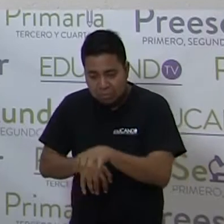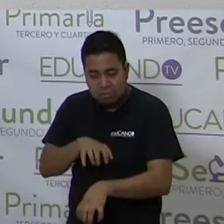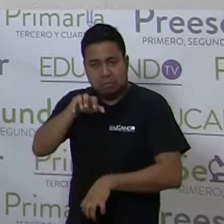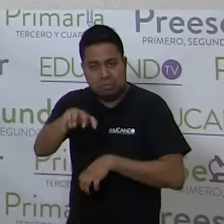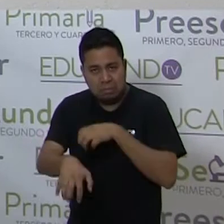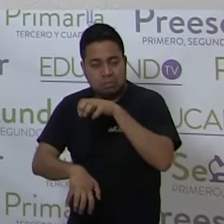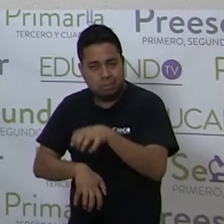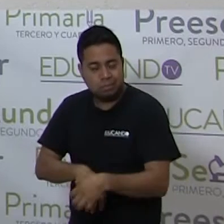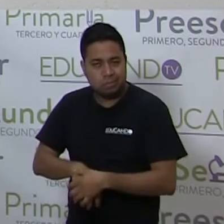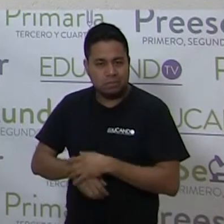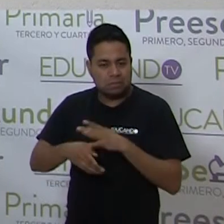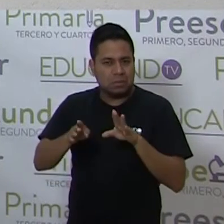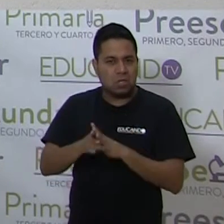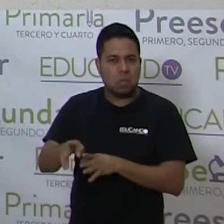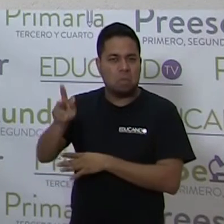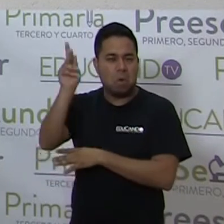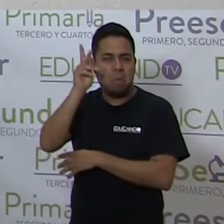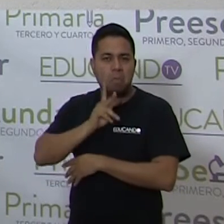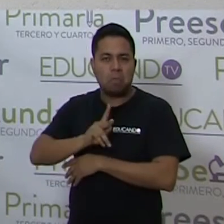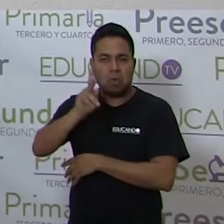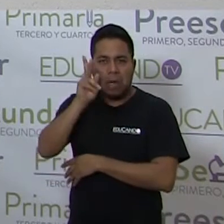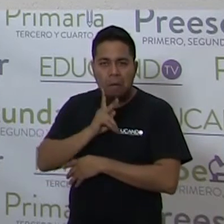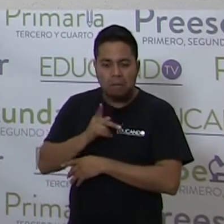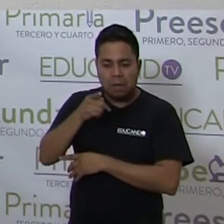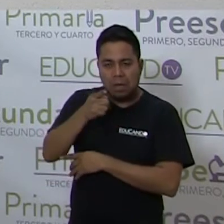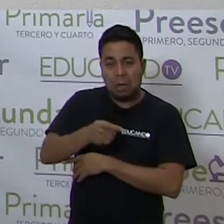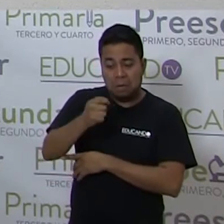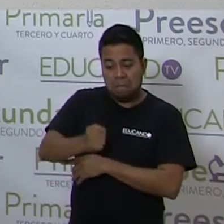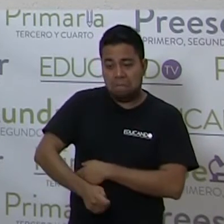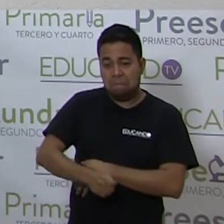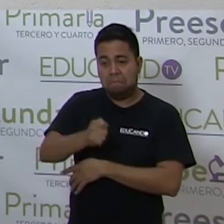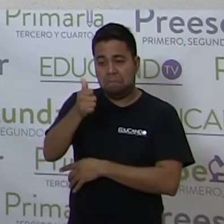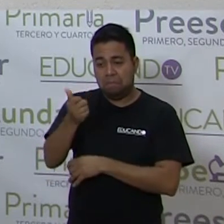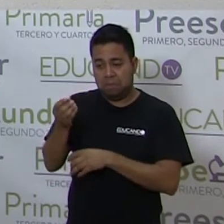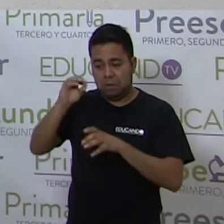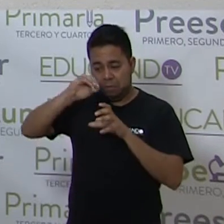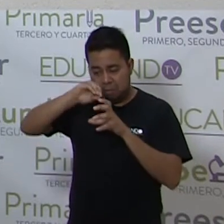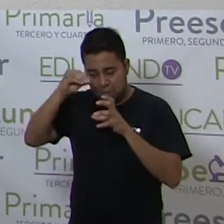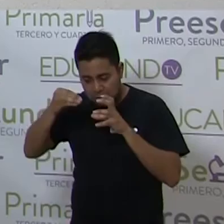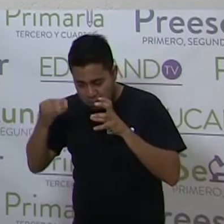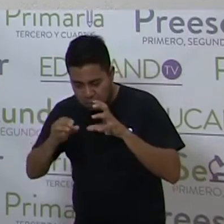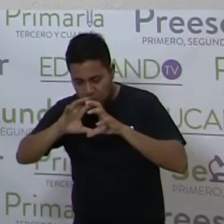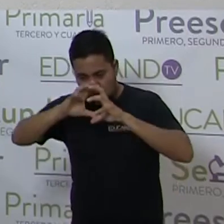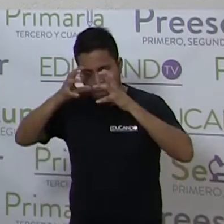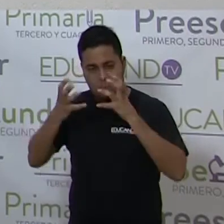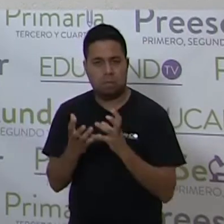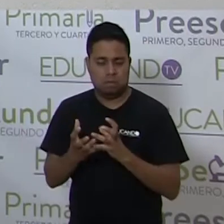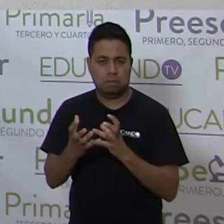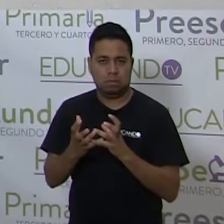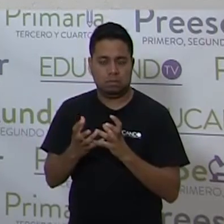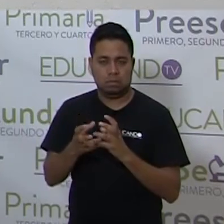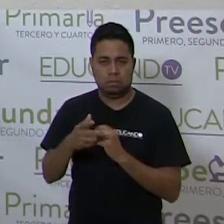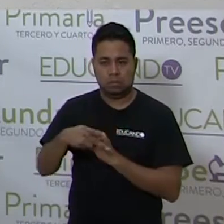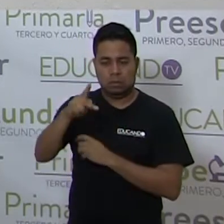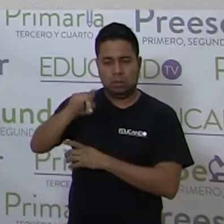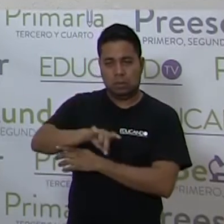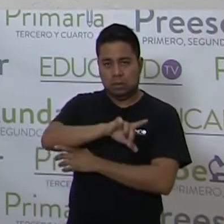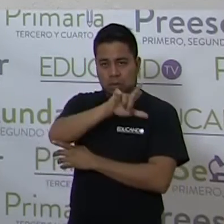Estos fueron los primeros seres que habitaron la faz de la tierra. Pero con el diluvio creado por el corazón